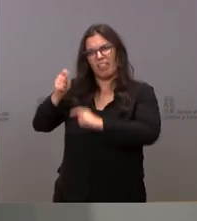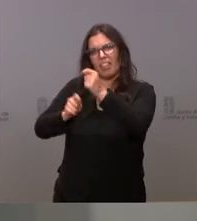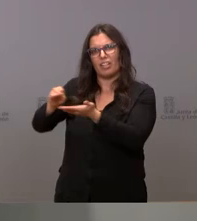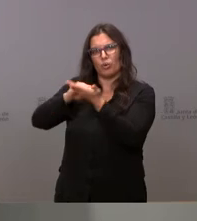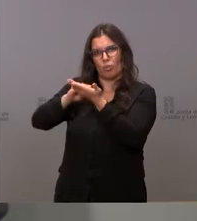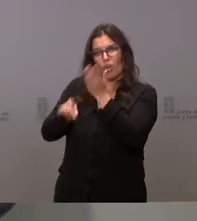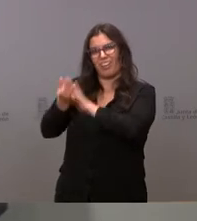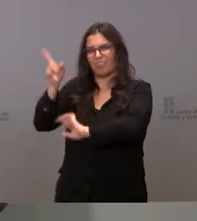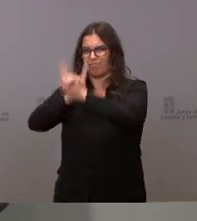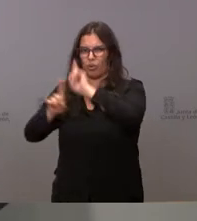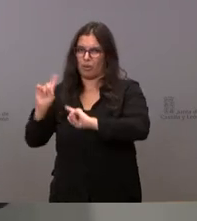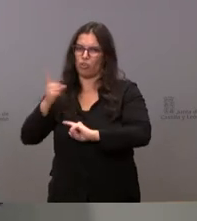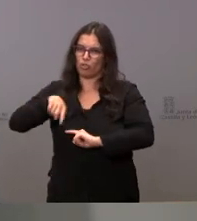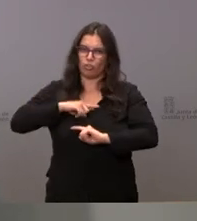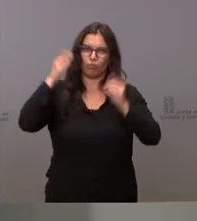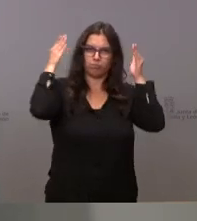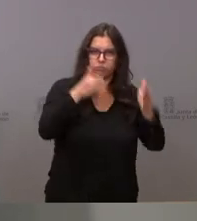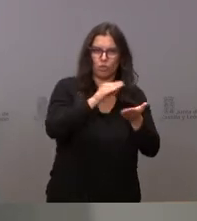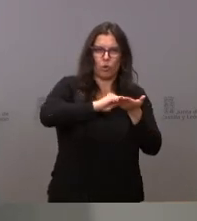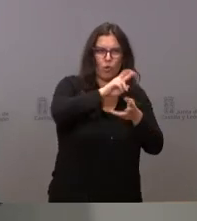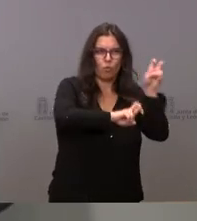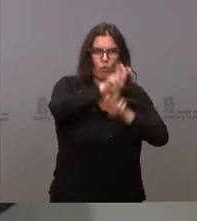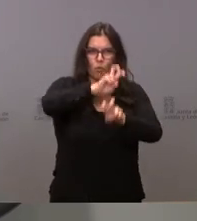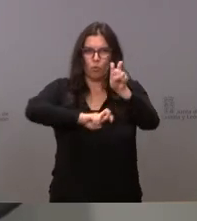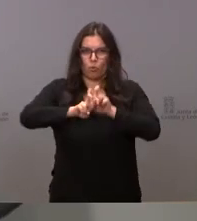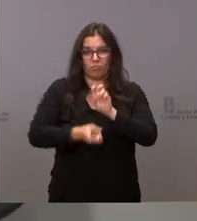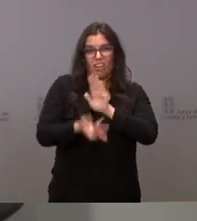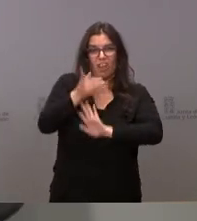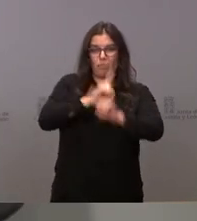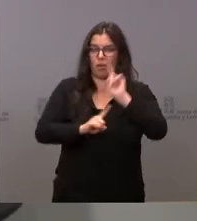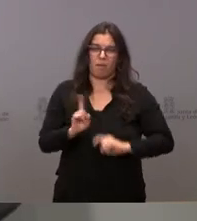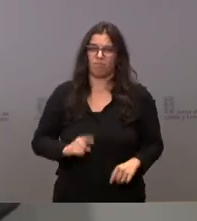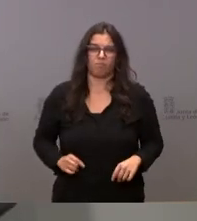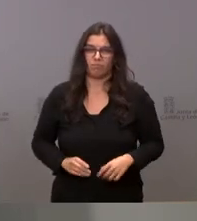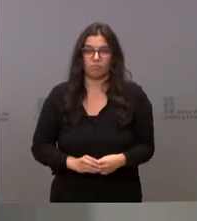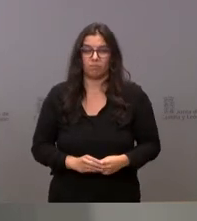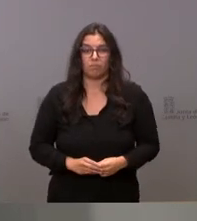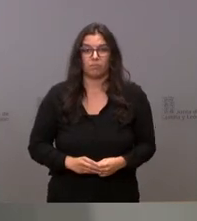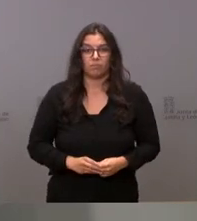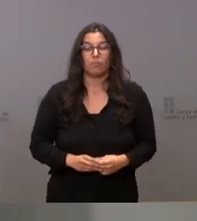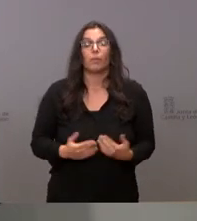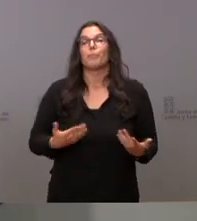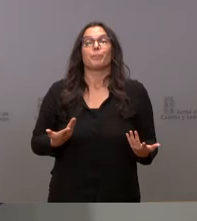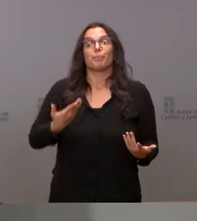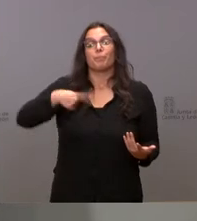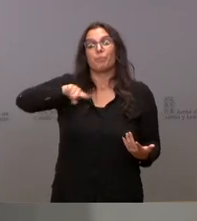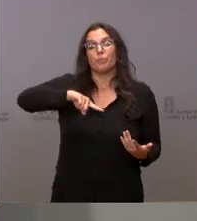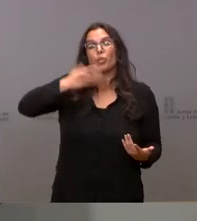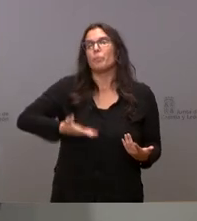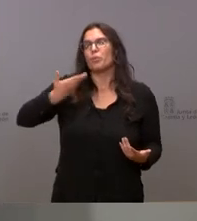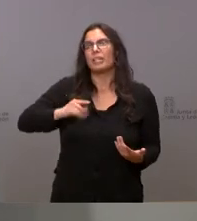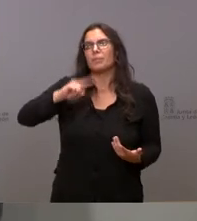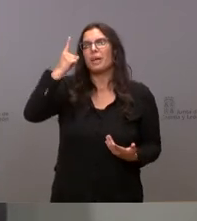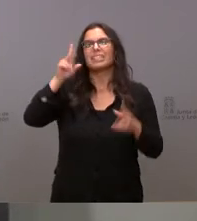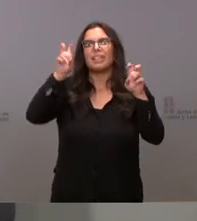más ocupados en apagar incendios que en provocarlos. ¿Pero qué es lo que nos importa a nosotros este asunto?